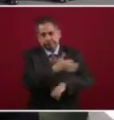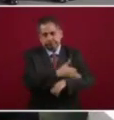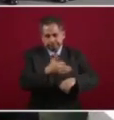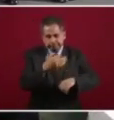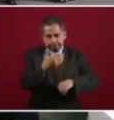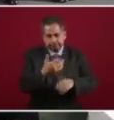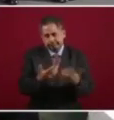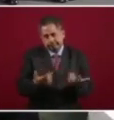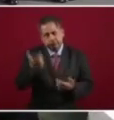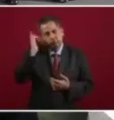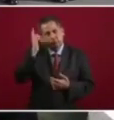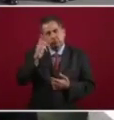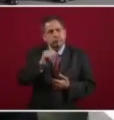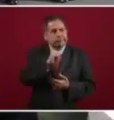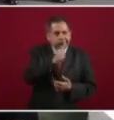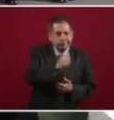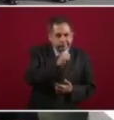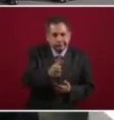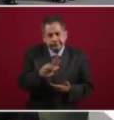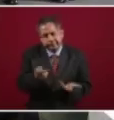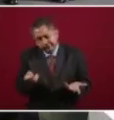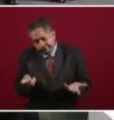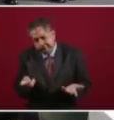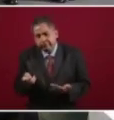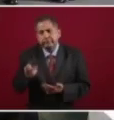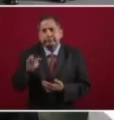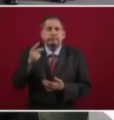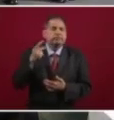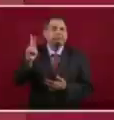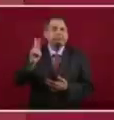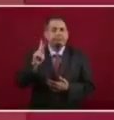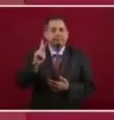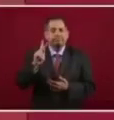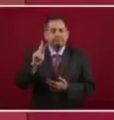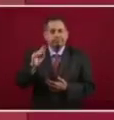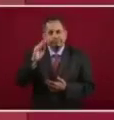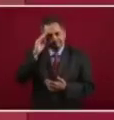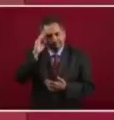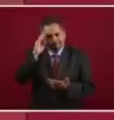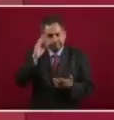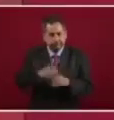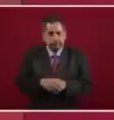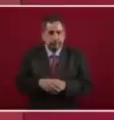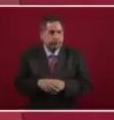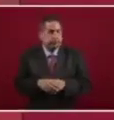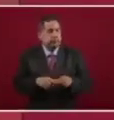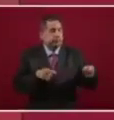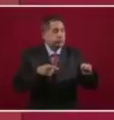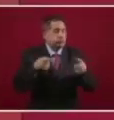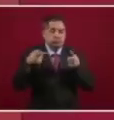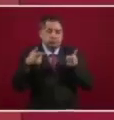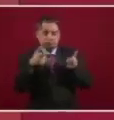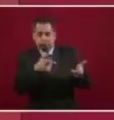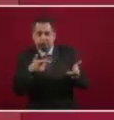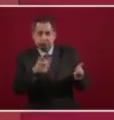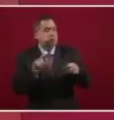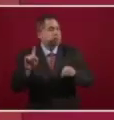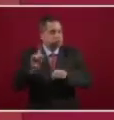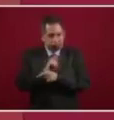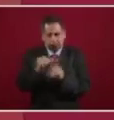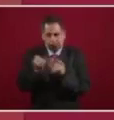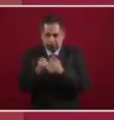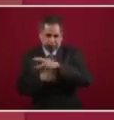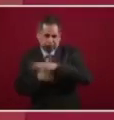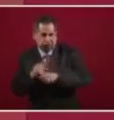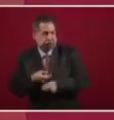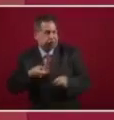quisiéramos que esto no sucediera, pero no pensamos que acribillando, masacrando,